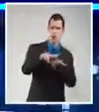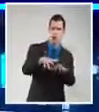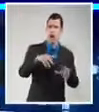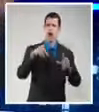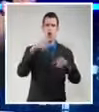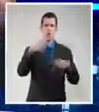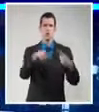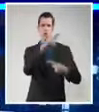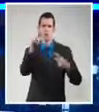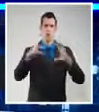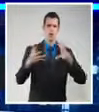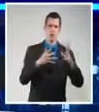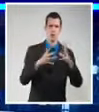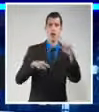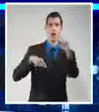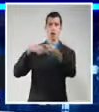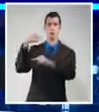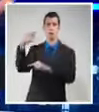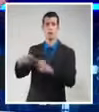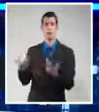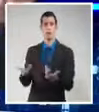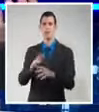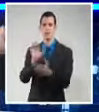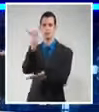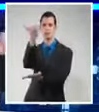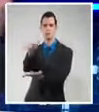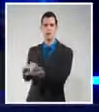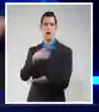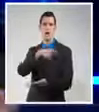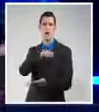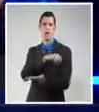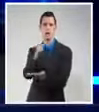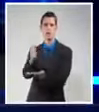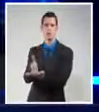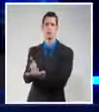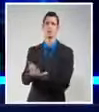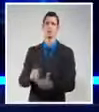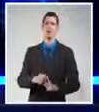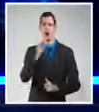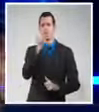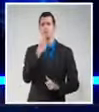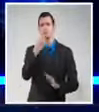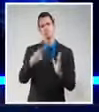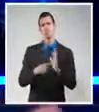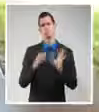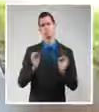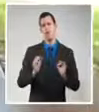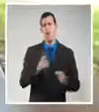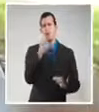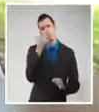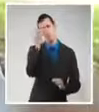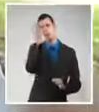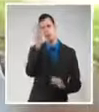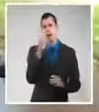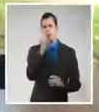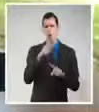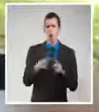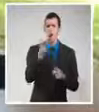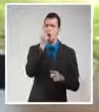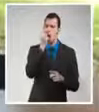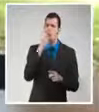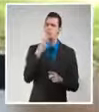Indiscutiblemente triste, penoso, porque no estuvo a la altura del desafío que él por voluntad propia asumió. Fue una falta de